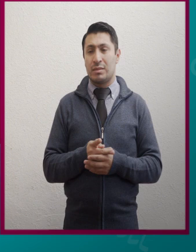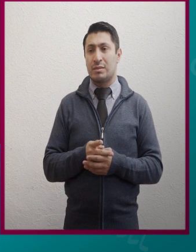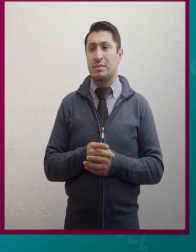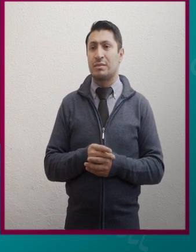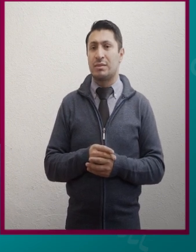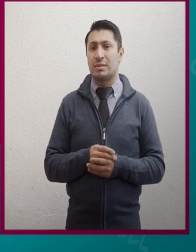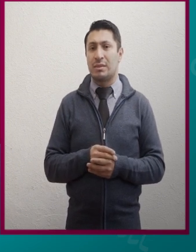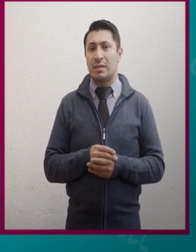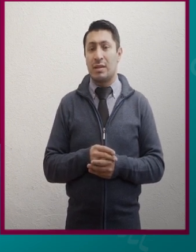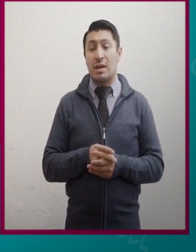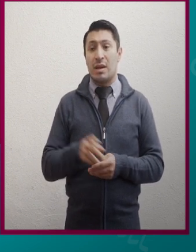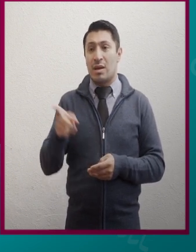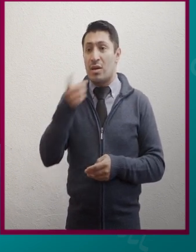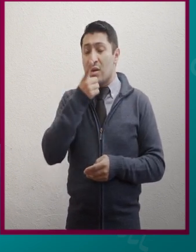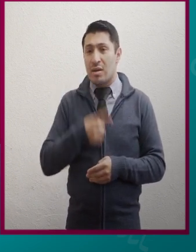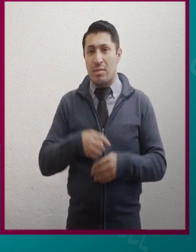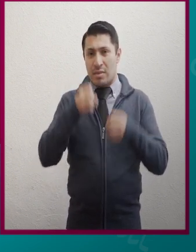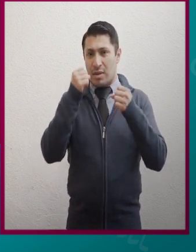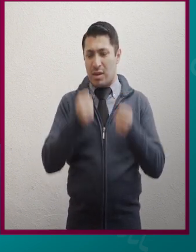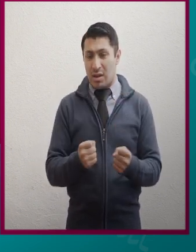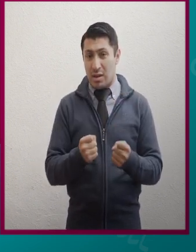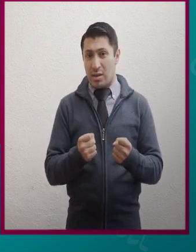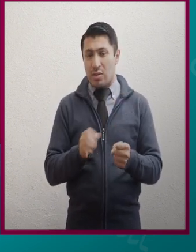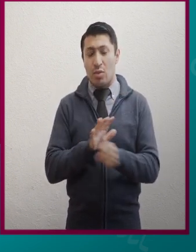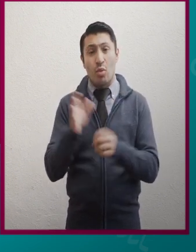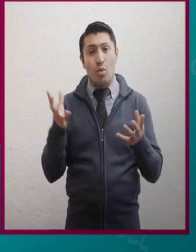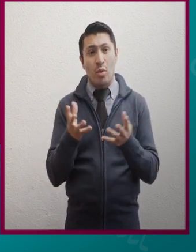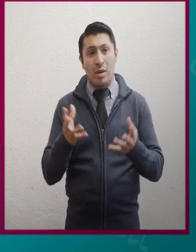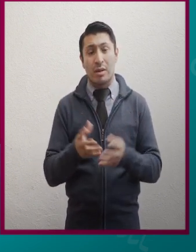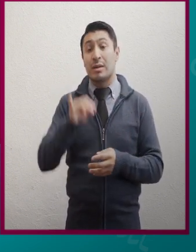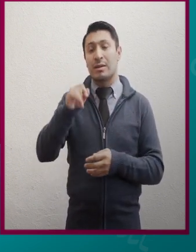Mencalinán. Sí, adelante.